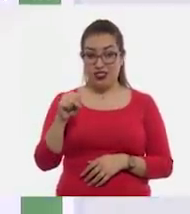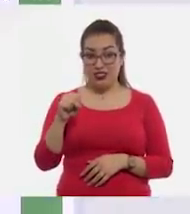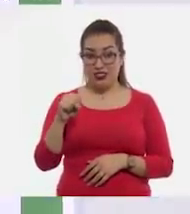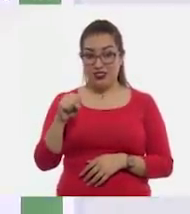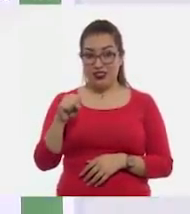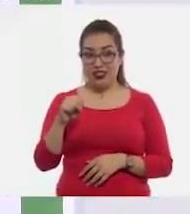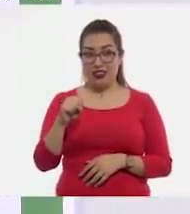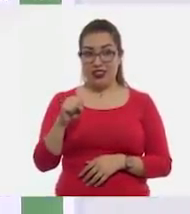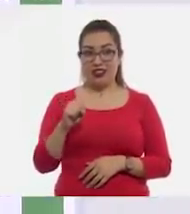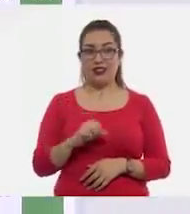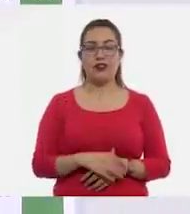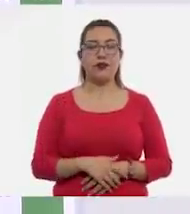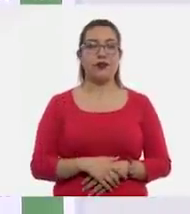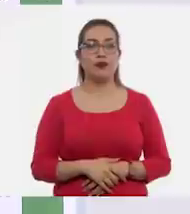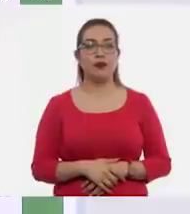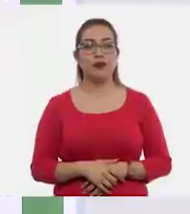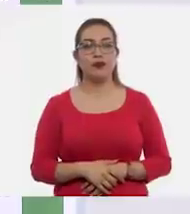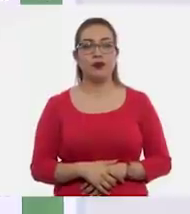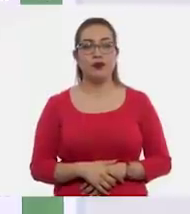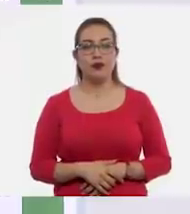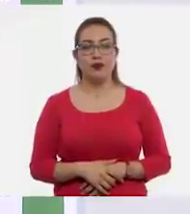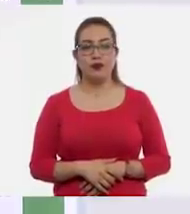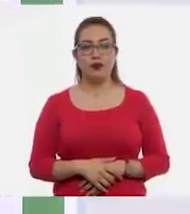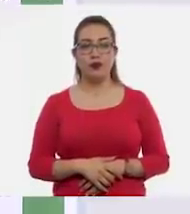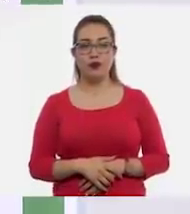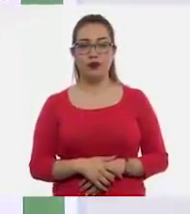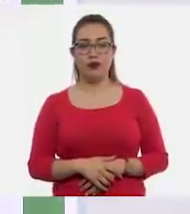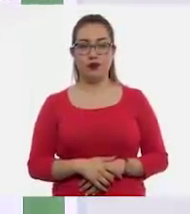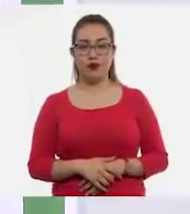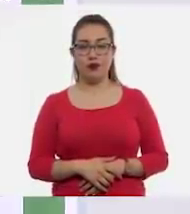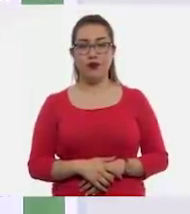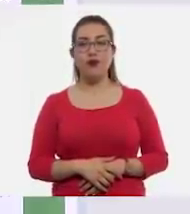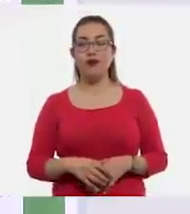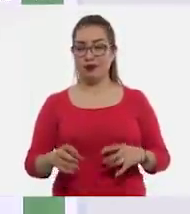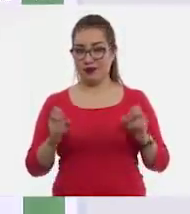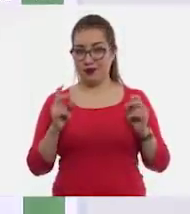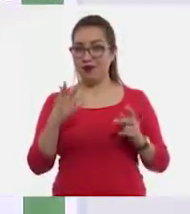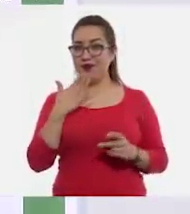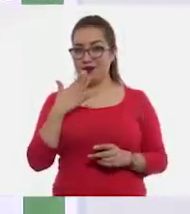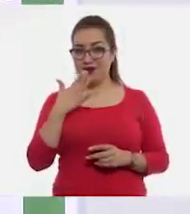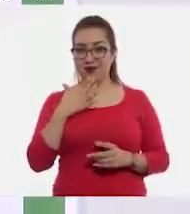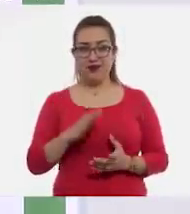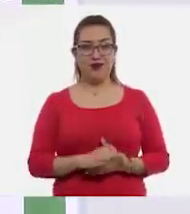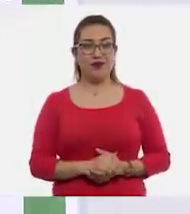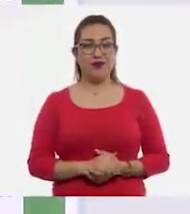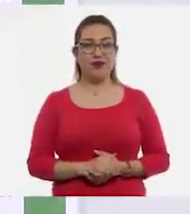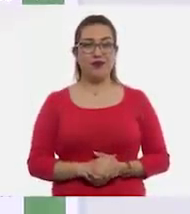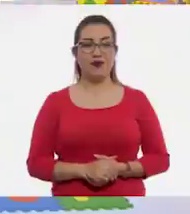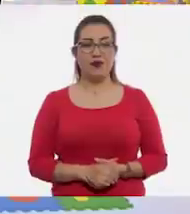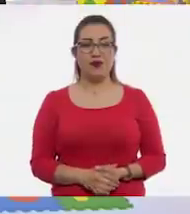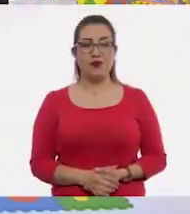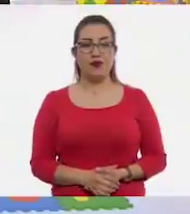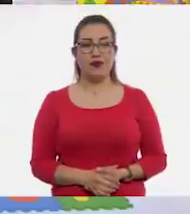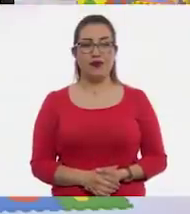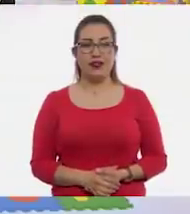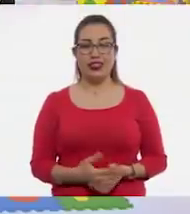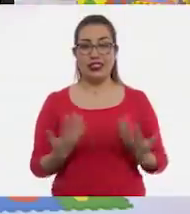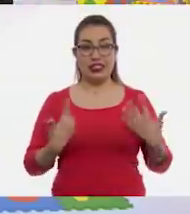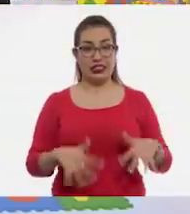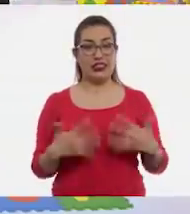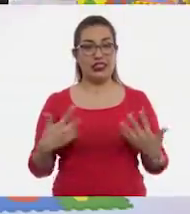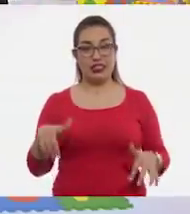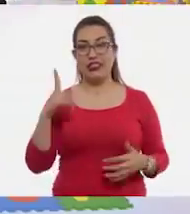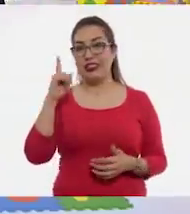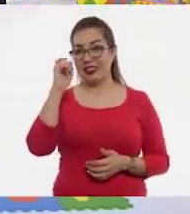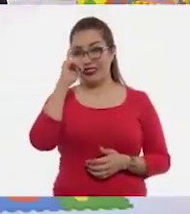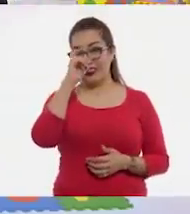12 decenas más. ¿De acuerdo? Ok. Muy bien. Bueno, entonces... Híjole, ¿qué nuevamente